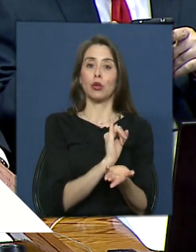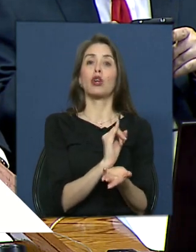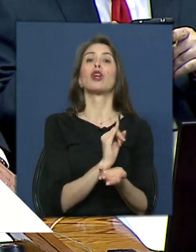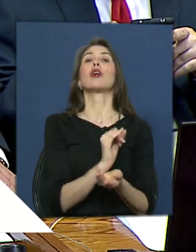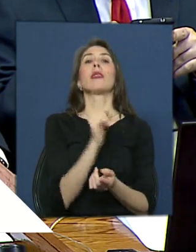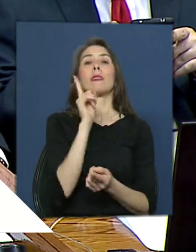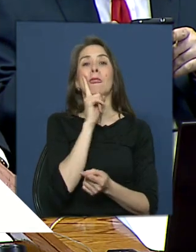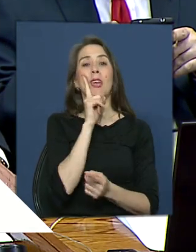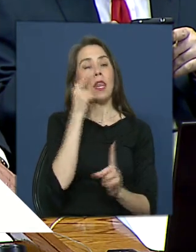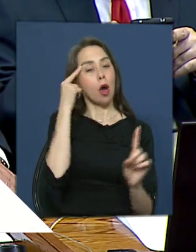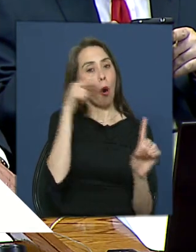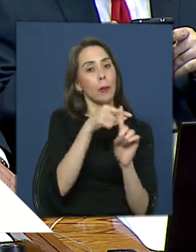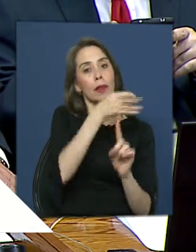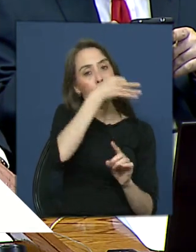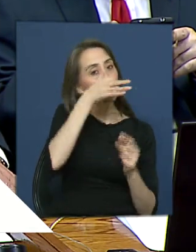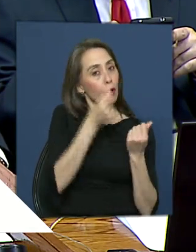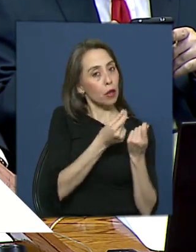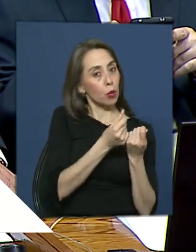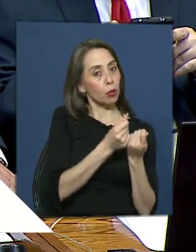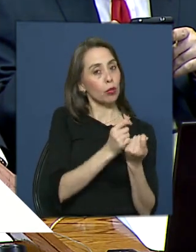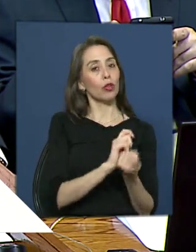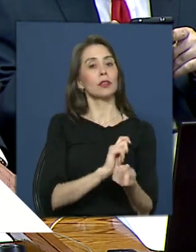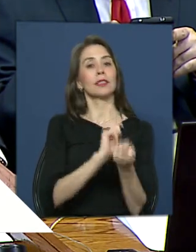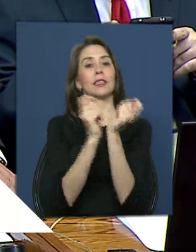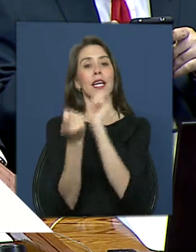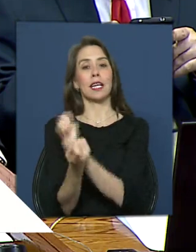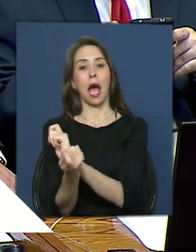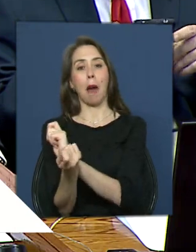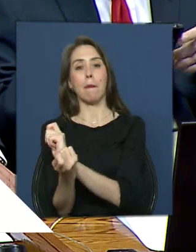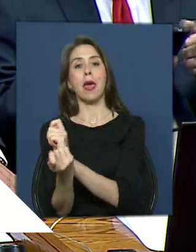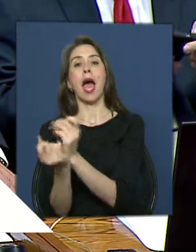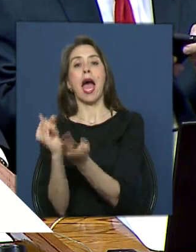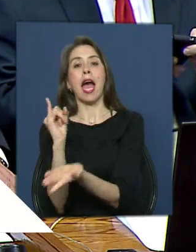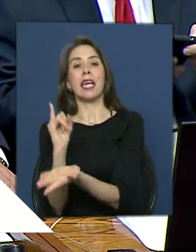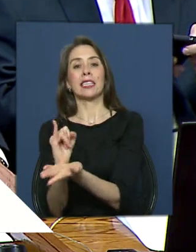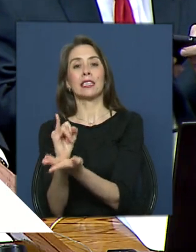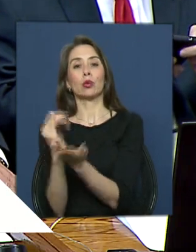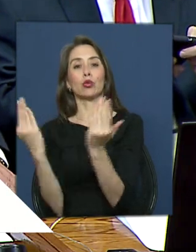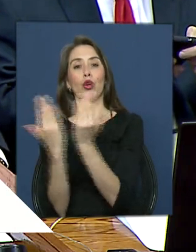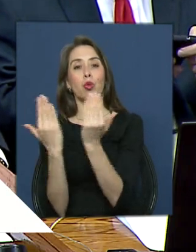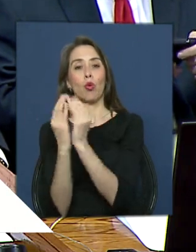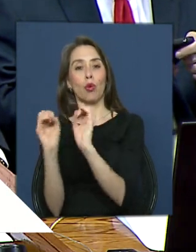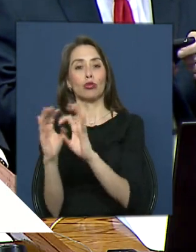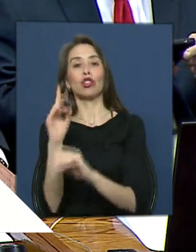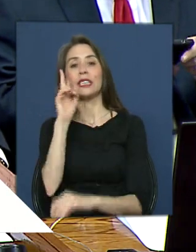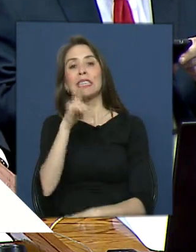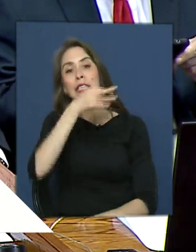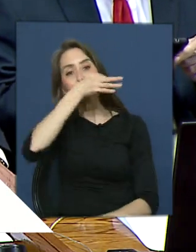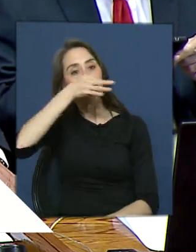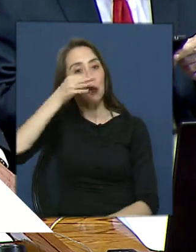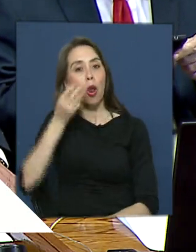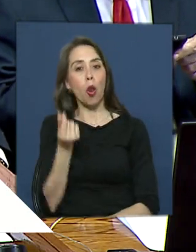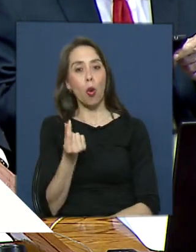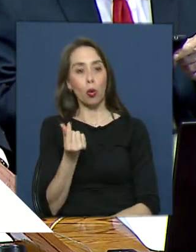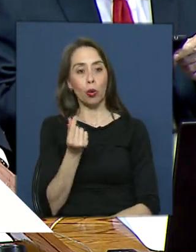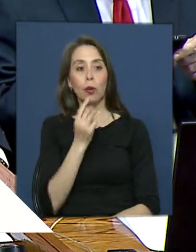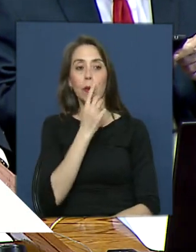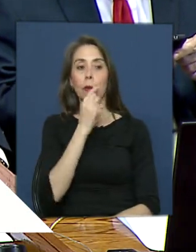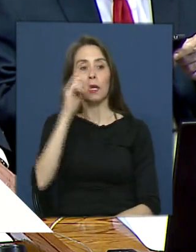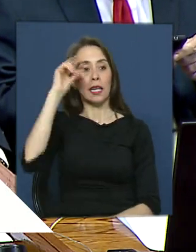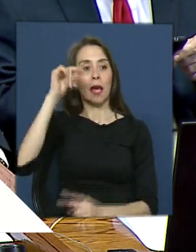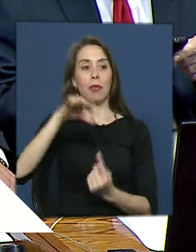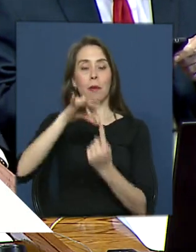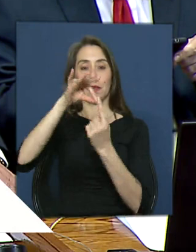fines de lucro, se transforme en organizaciones sin fines de lucro, que es el sentido, la idea matriz